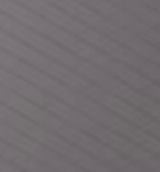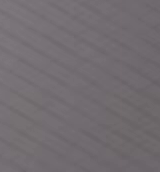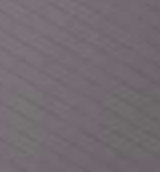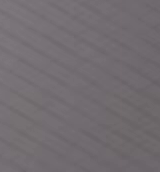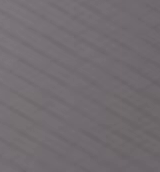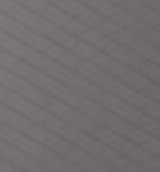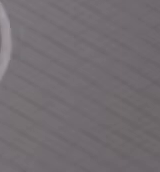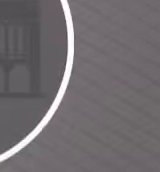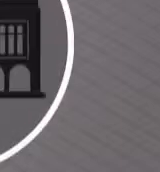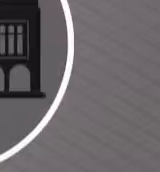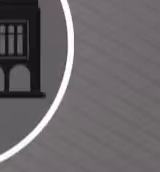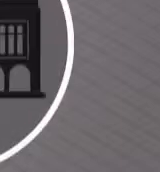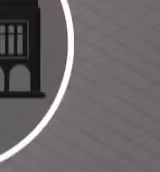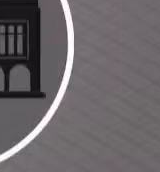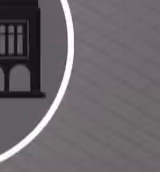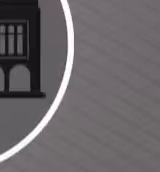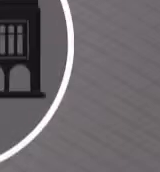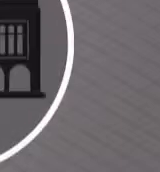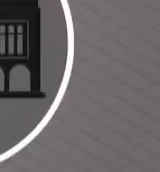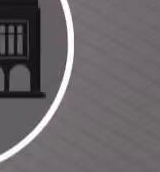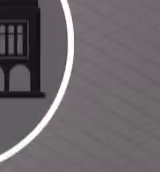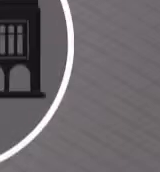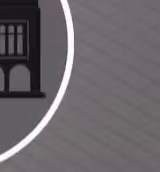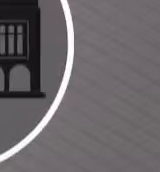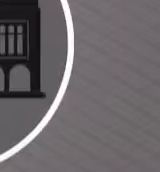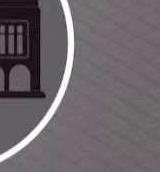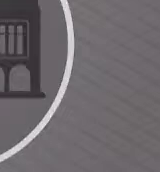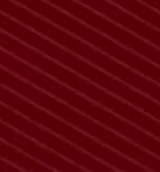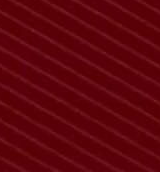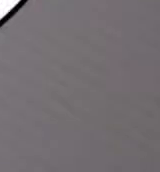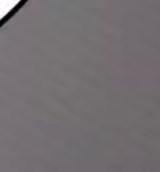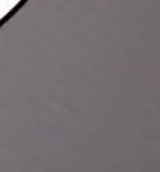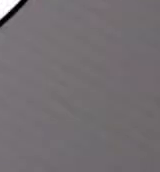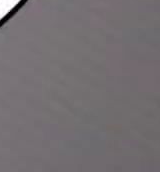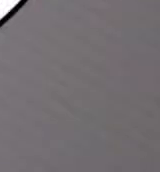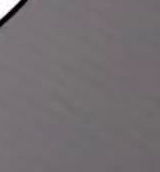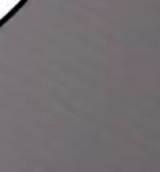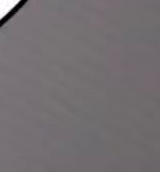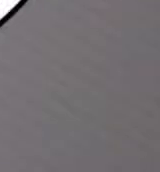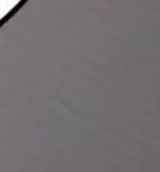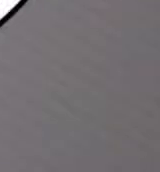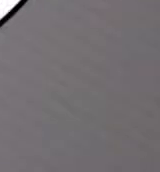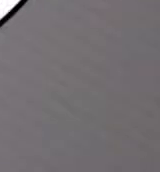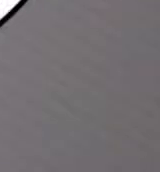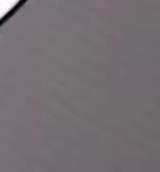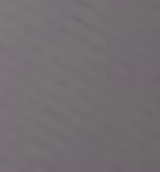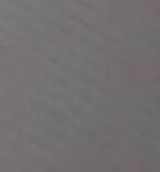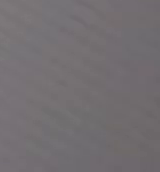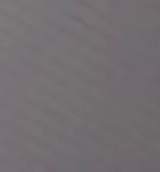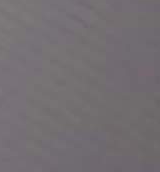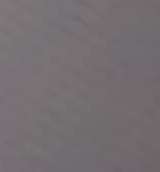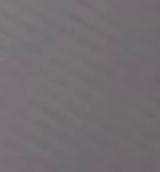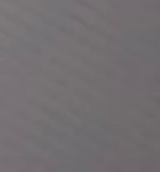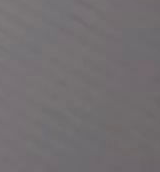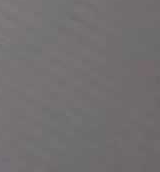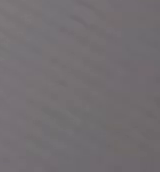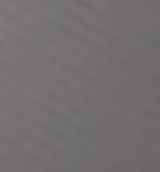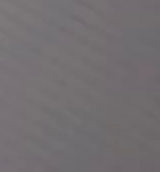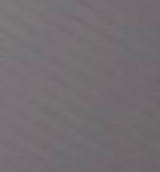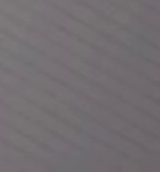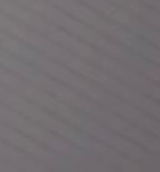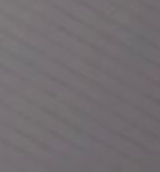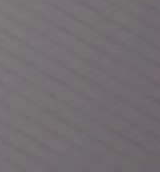órganos constitucionales, los gobiernos regionales o municipales. Si tienes un proceso en curso, recuerda que la información de